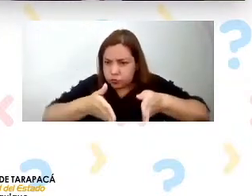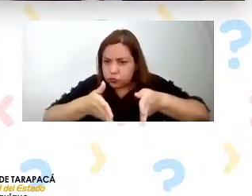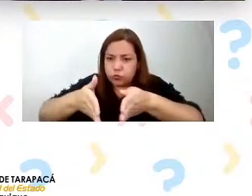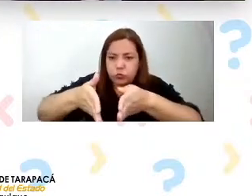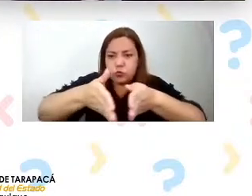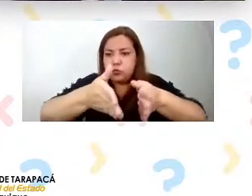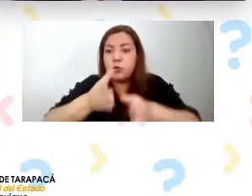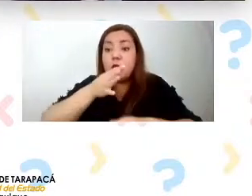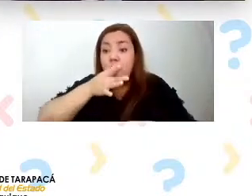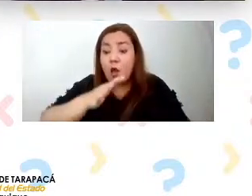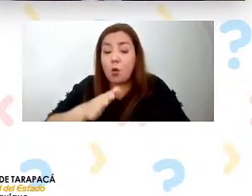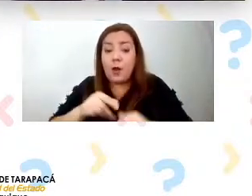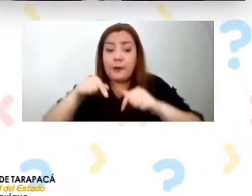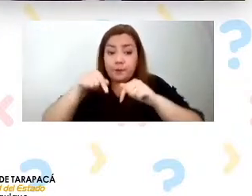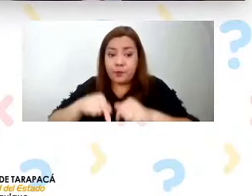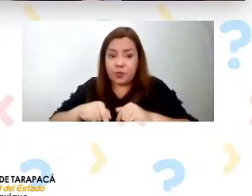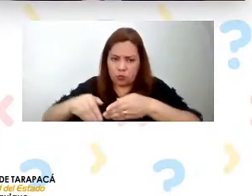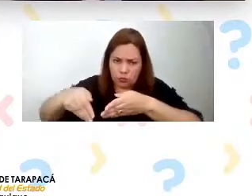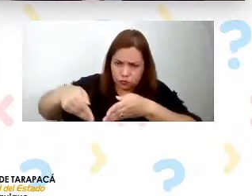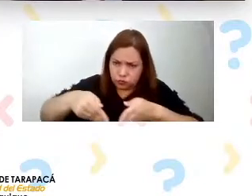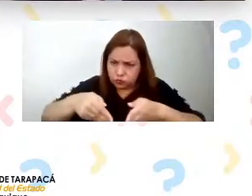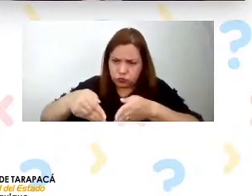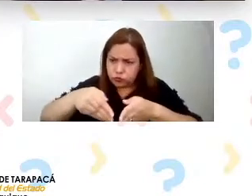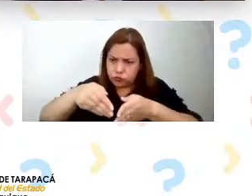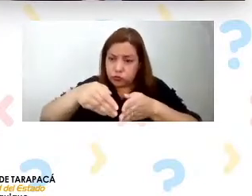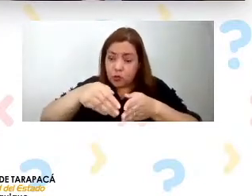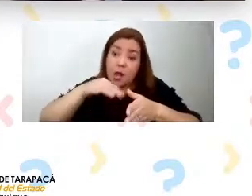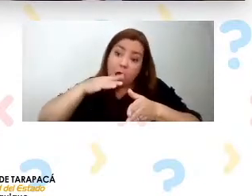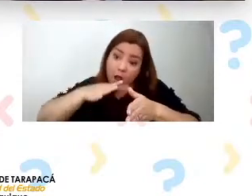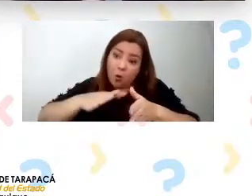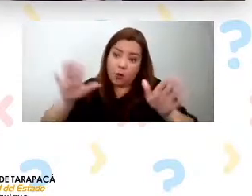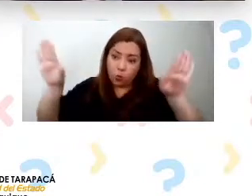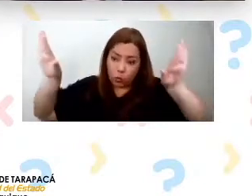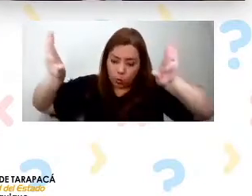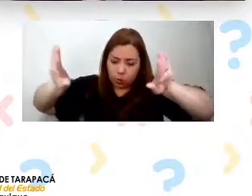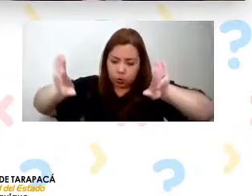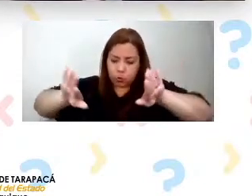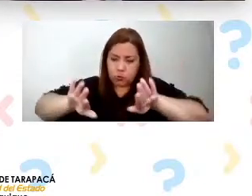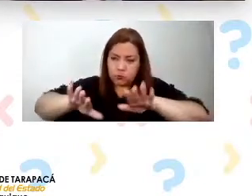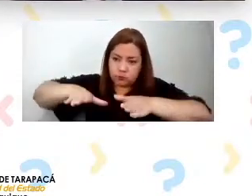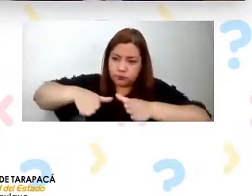y atraviesan este curso, y algunas de ellas, como le comentaba, la